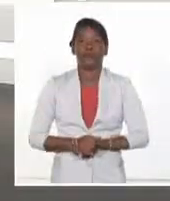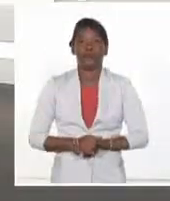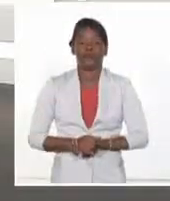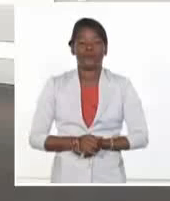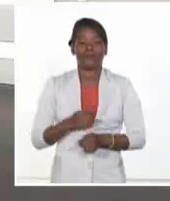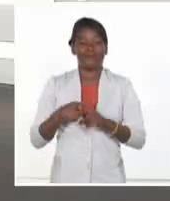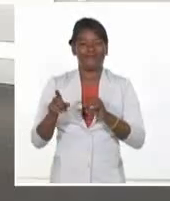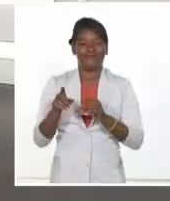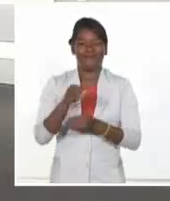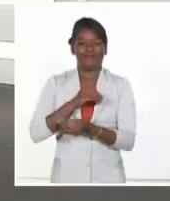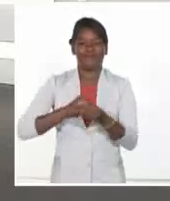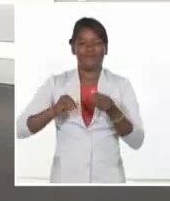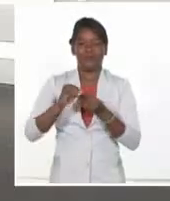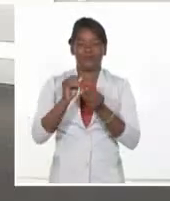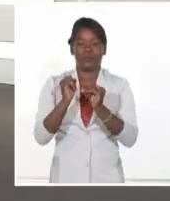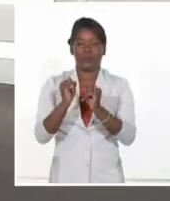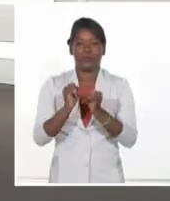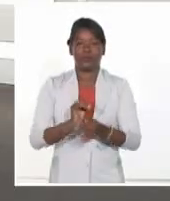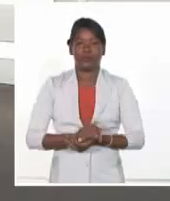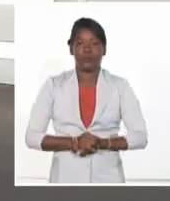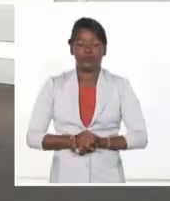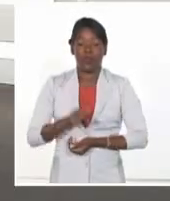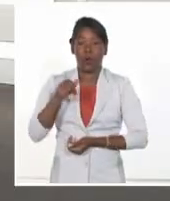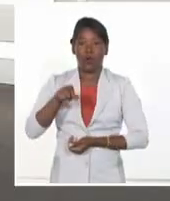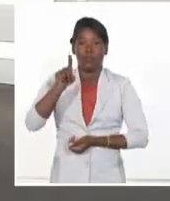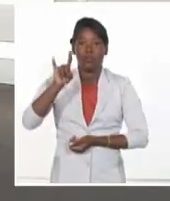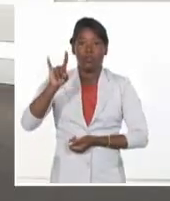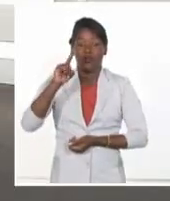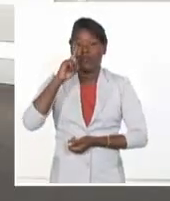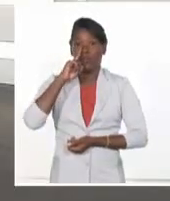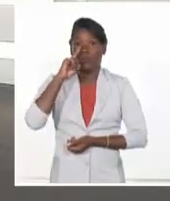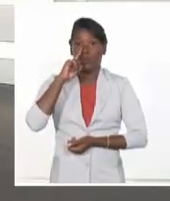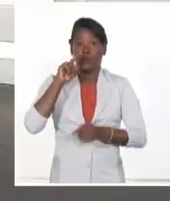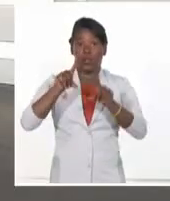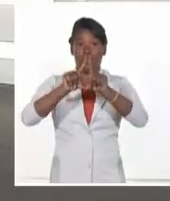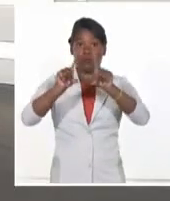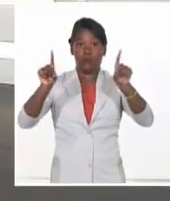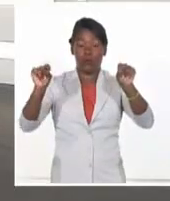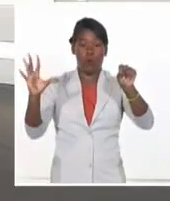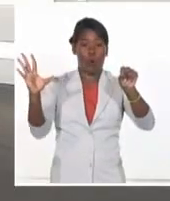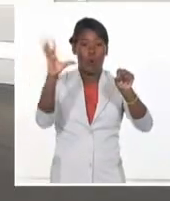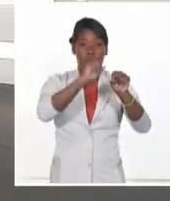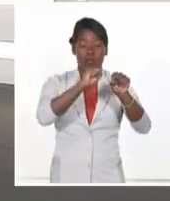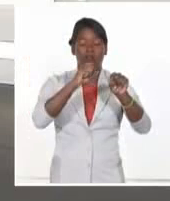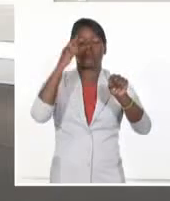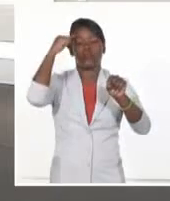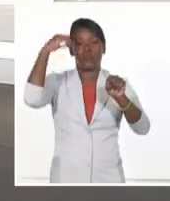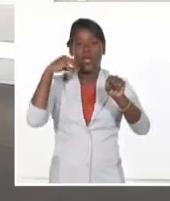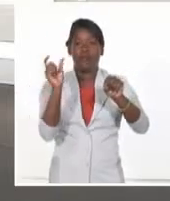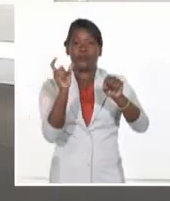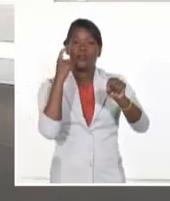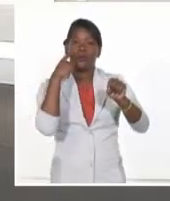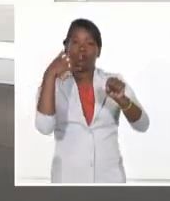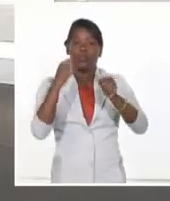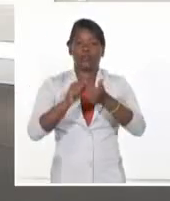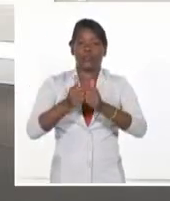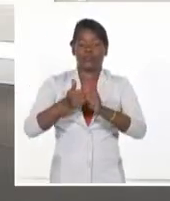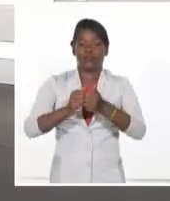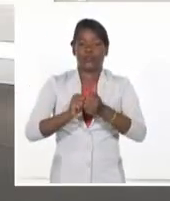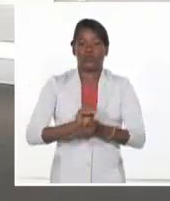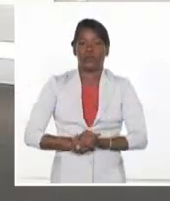Cambiamos de tema. Hoy, como cada 19 de noviembre, en toda Cuba se celebra el Día de la Cultura Física y el Deporte. En fecha como esta, pero del